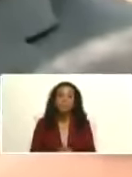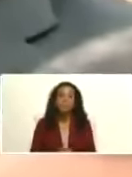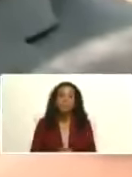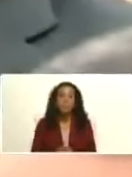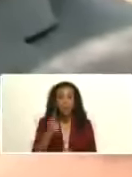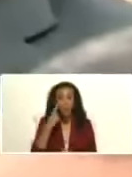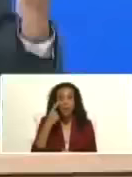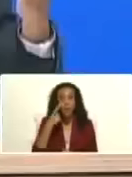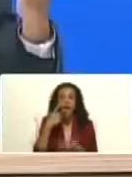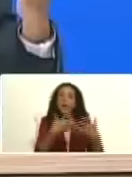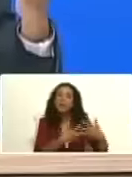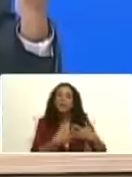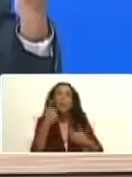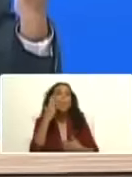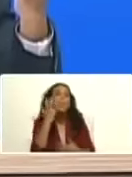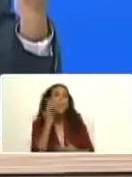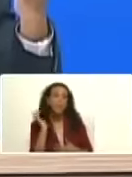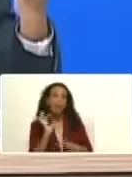Revise Estados Unidos.